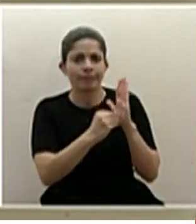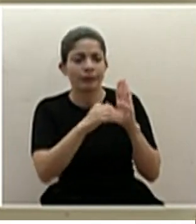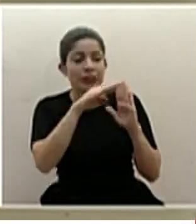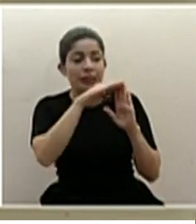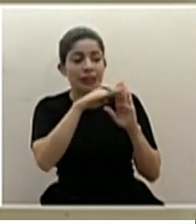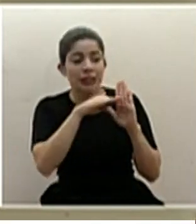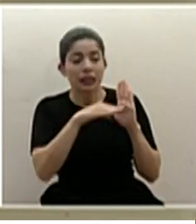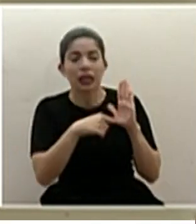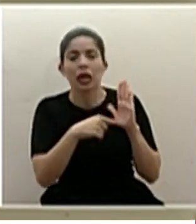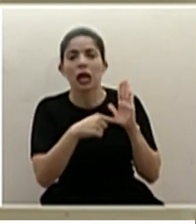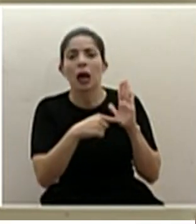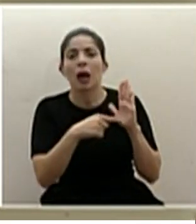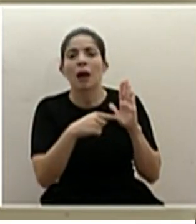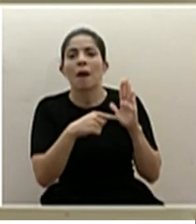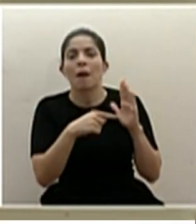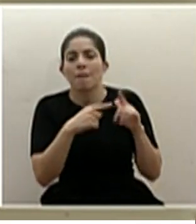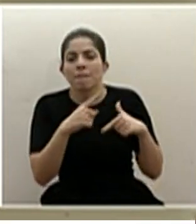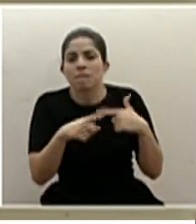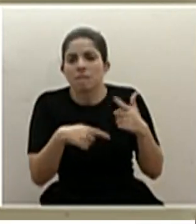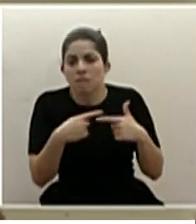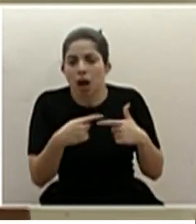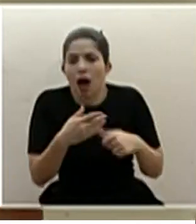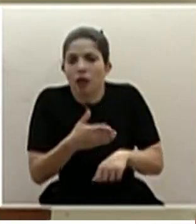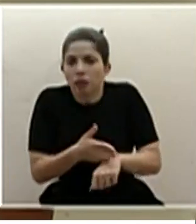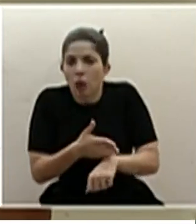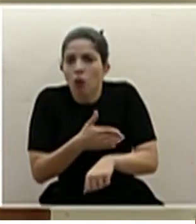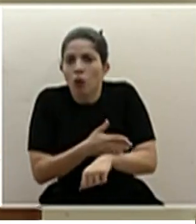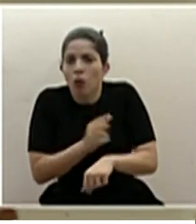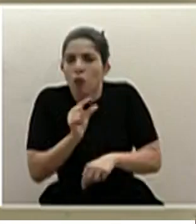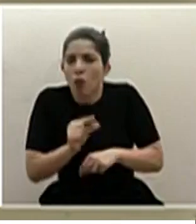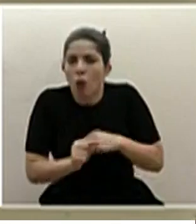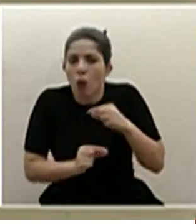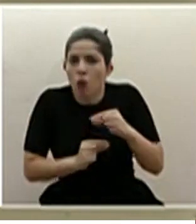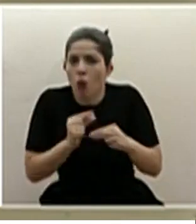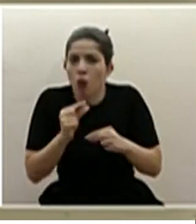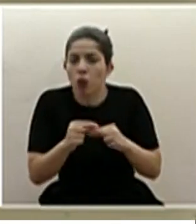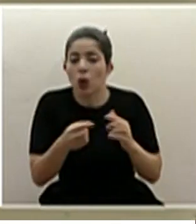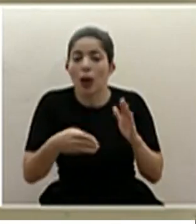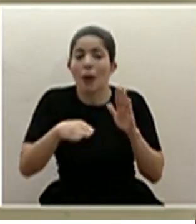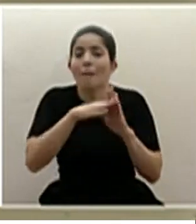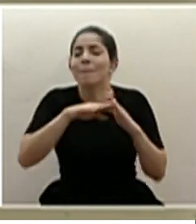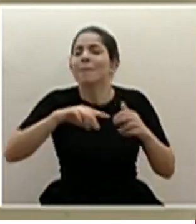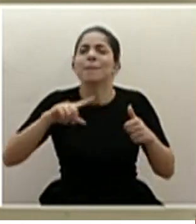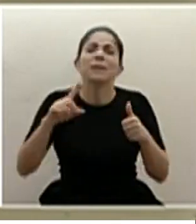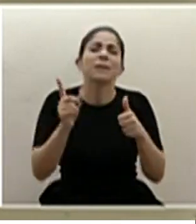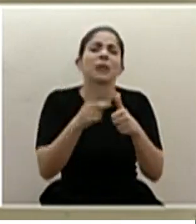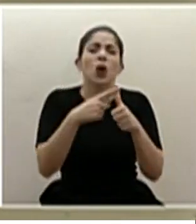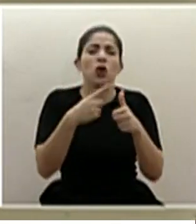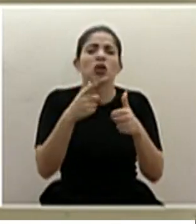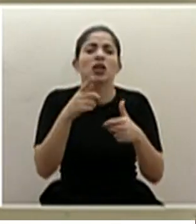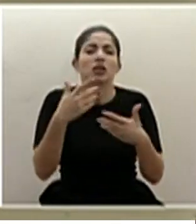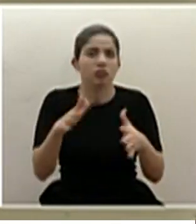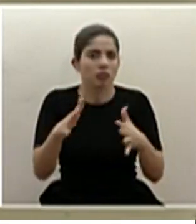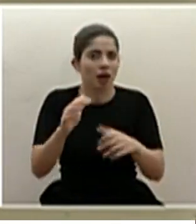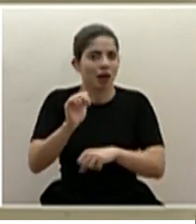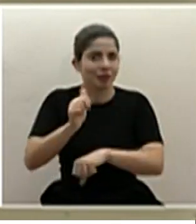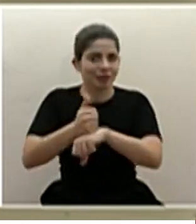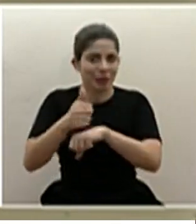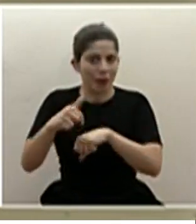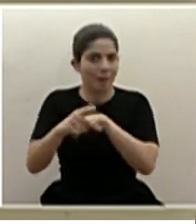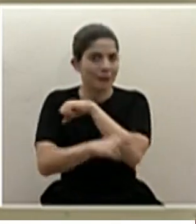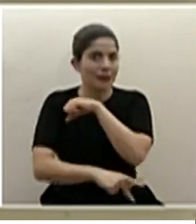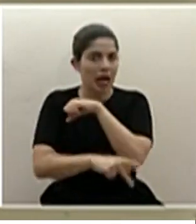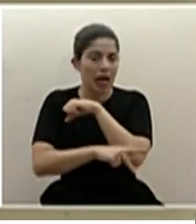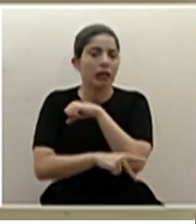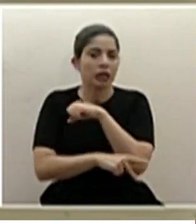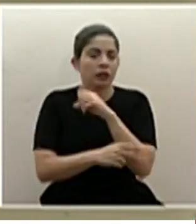son en las que iremos avanzando, en donde se pone como prioridad, así lo ha establecido este país